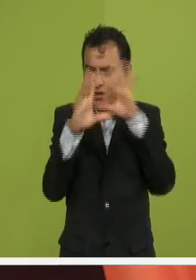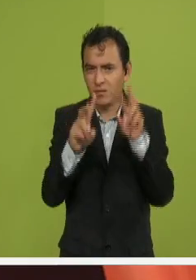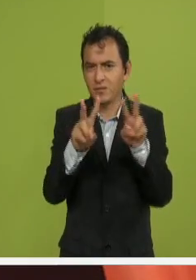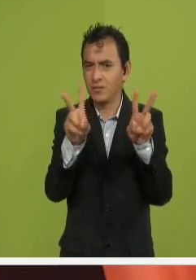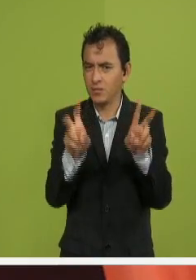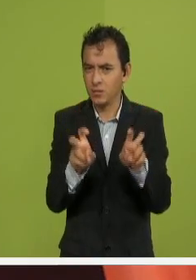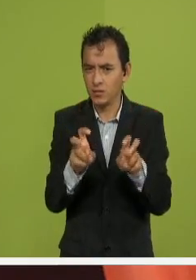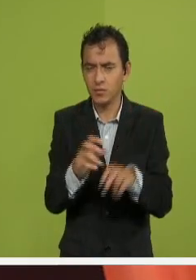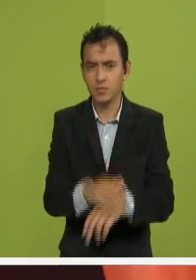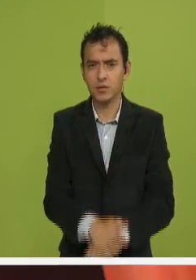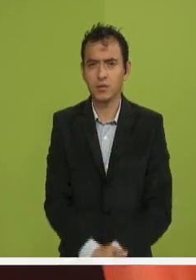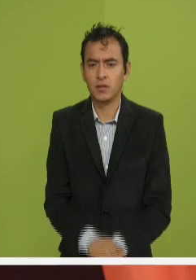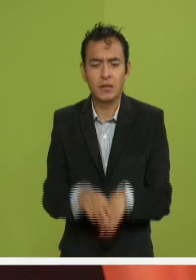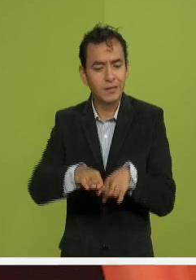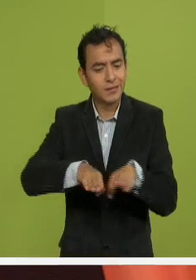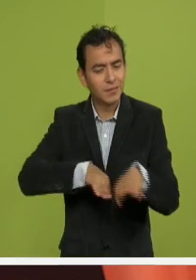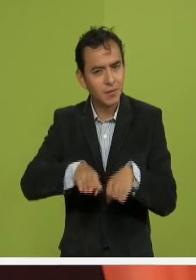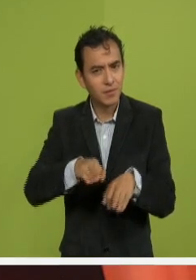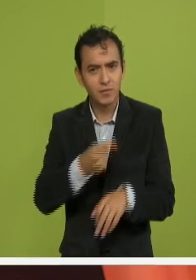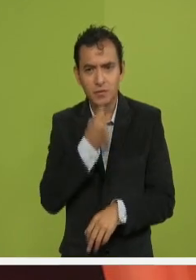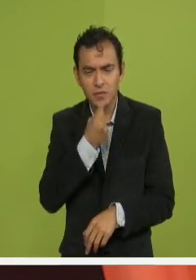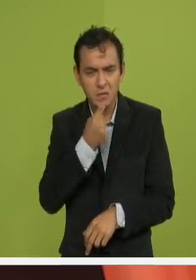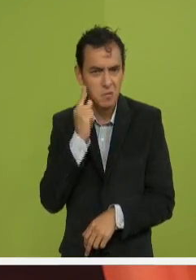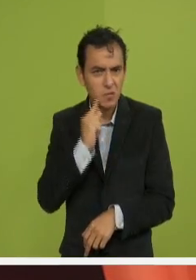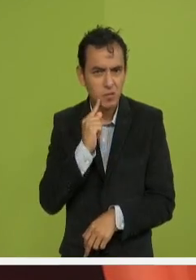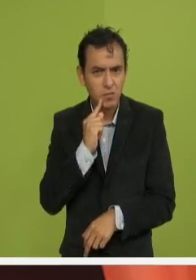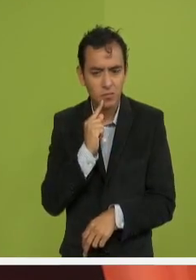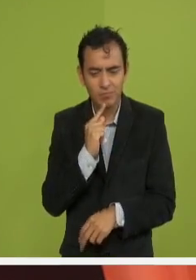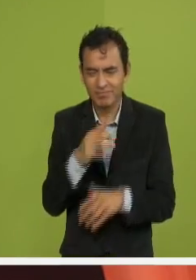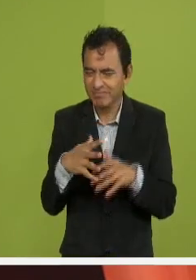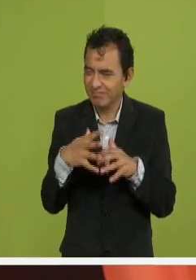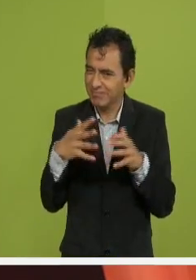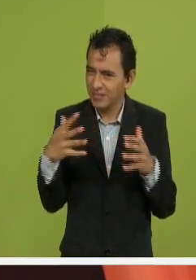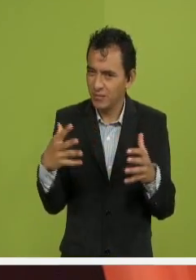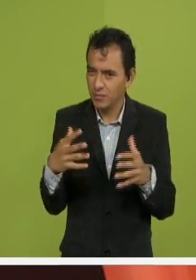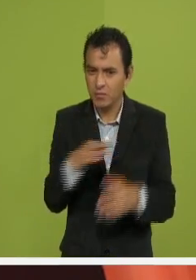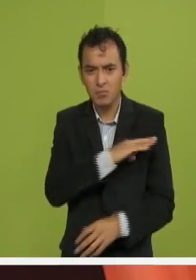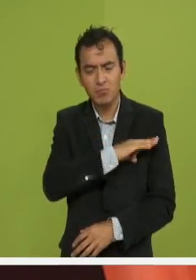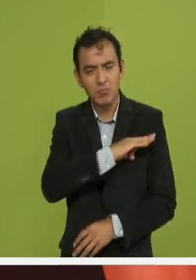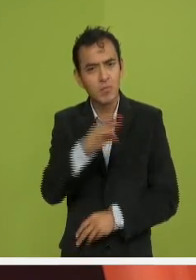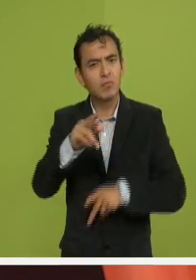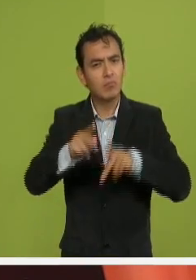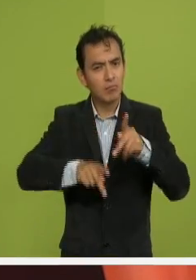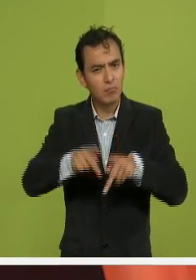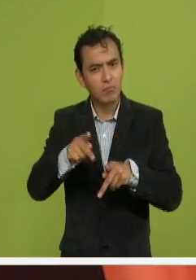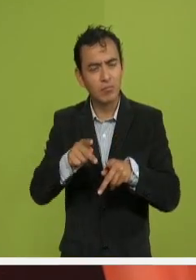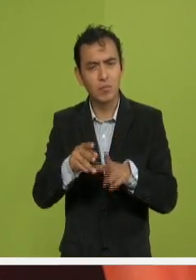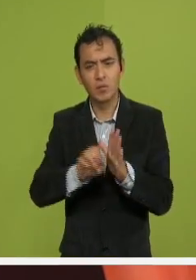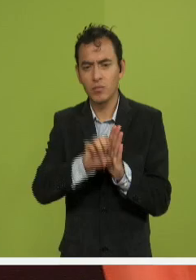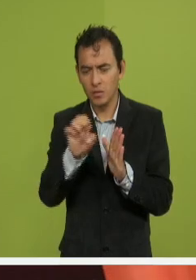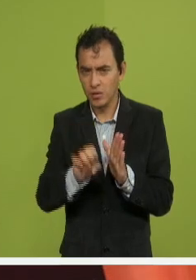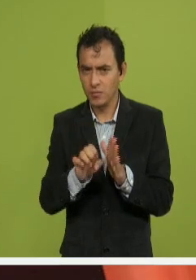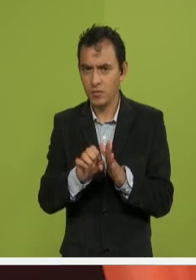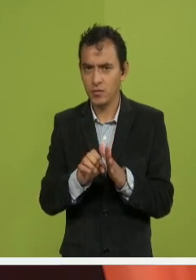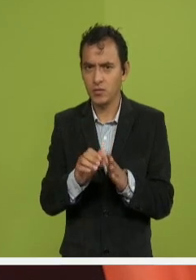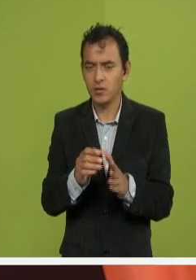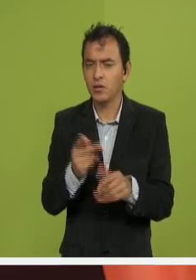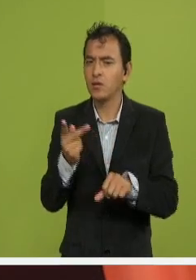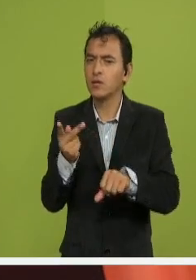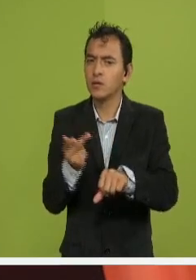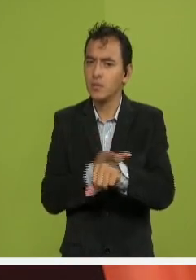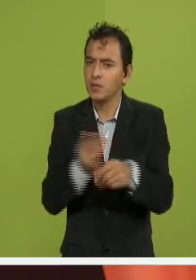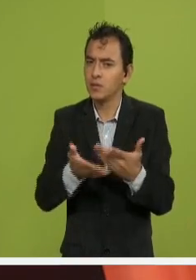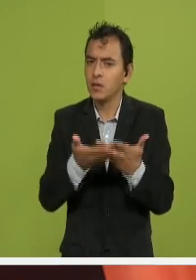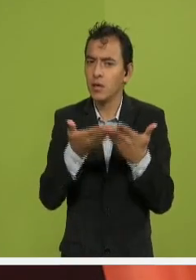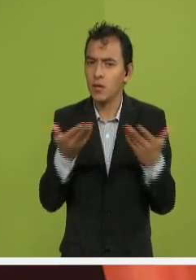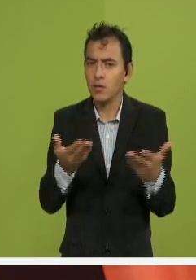tema del trabajo infantil es muy amplio, porque incluso también podríamos hablar de la situación, del fenómeno que se está viviendo